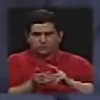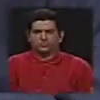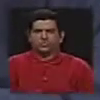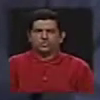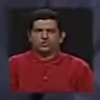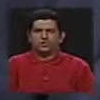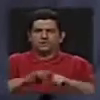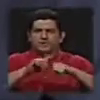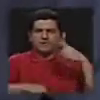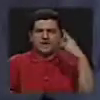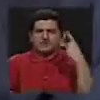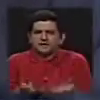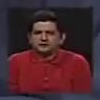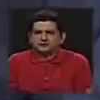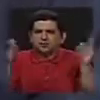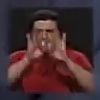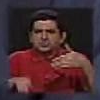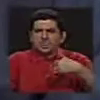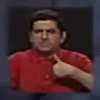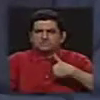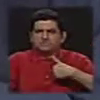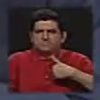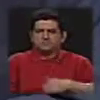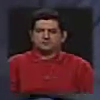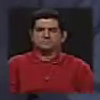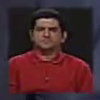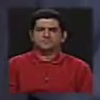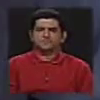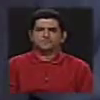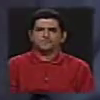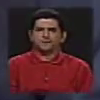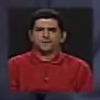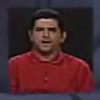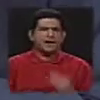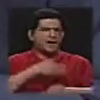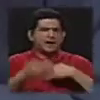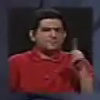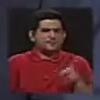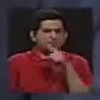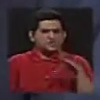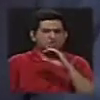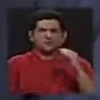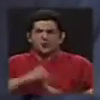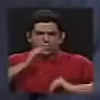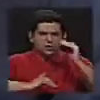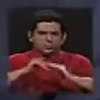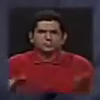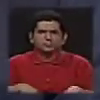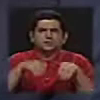existe una serie de riesgos importantes. ¿Cómo rescindirlo y cómo construir la